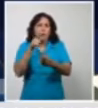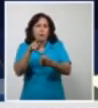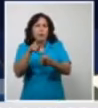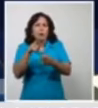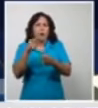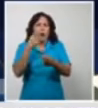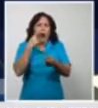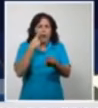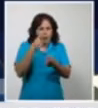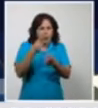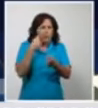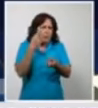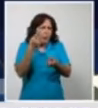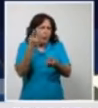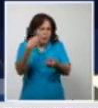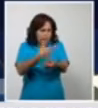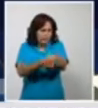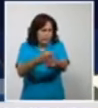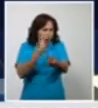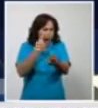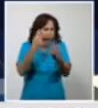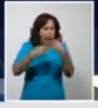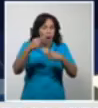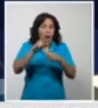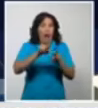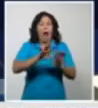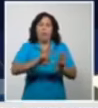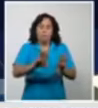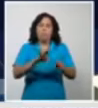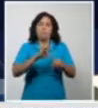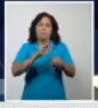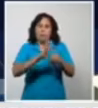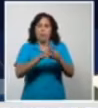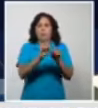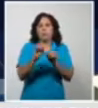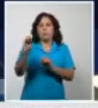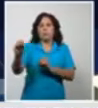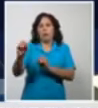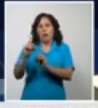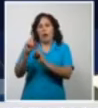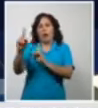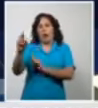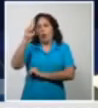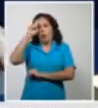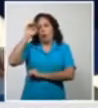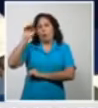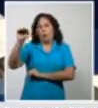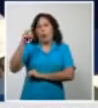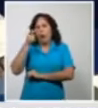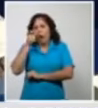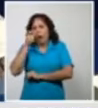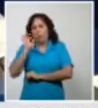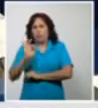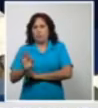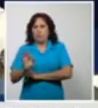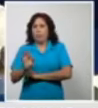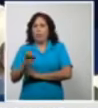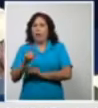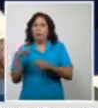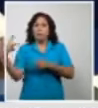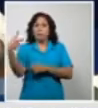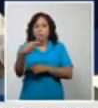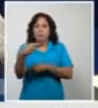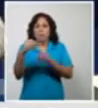aislar, hacer los estudios, poner el tratamiento y lograr que se logre cortar la transmisión de